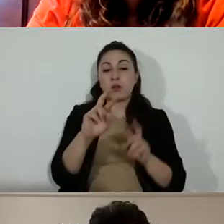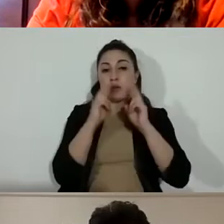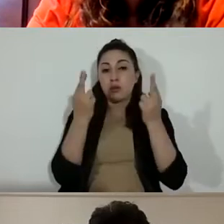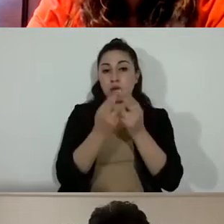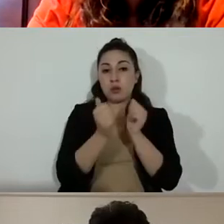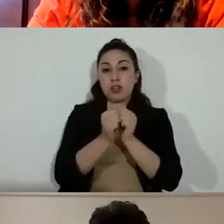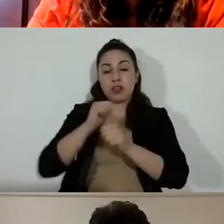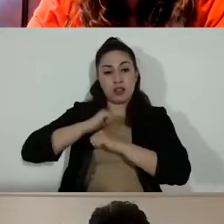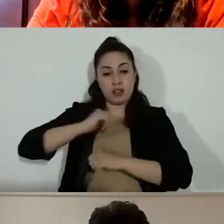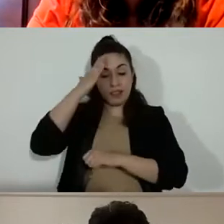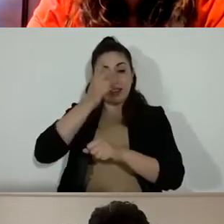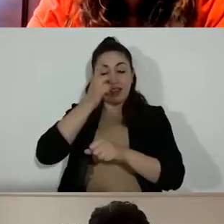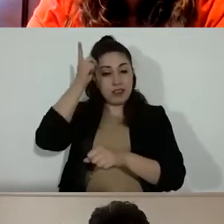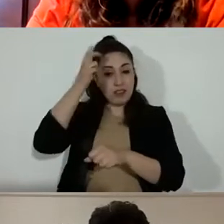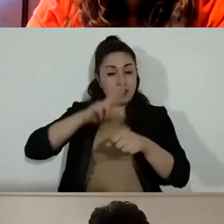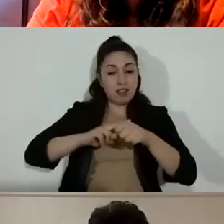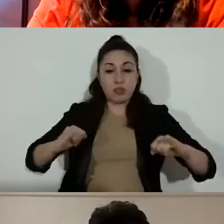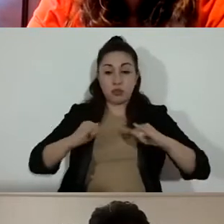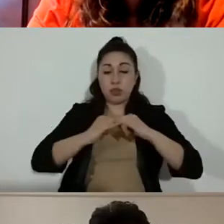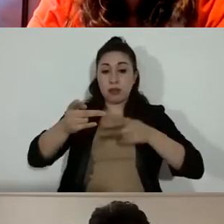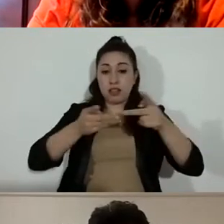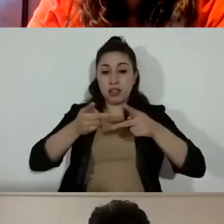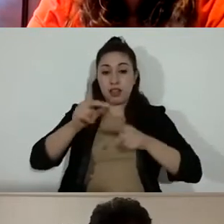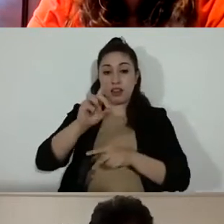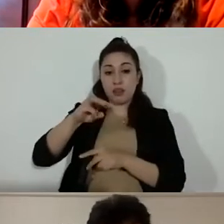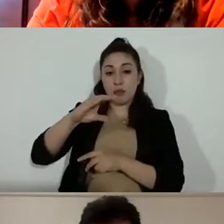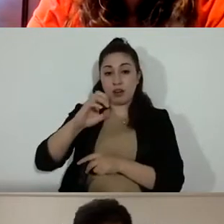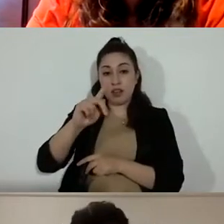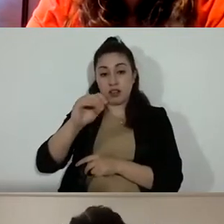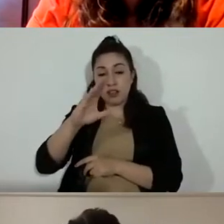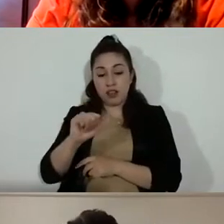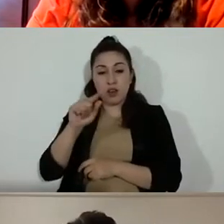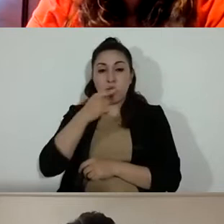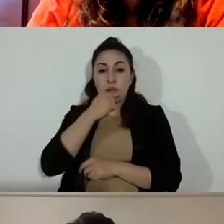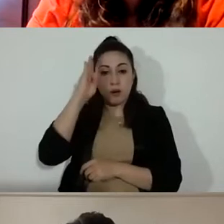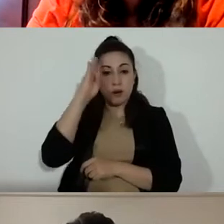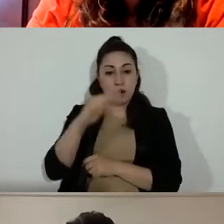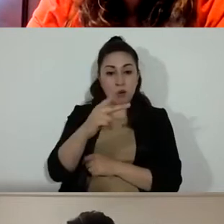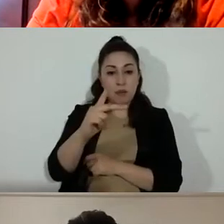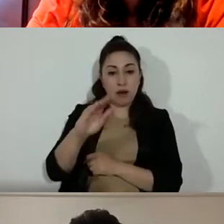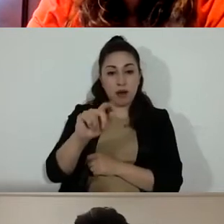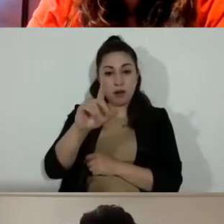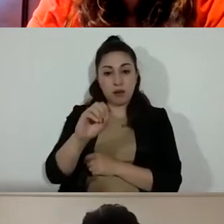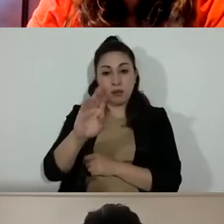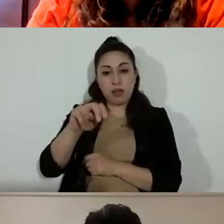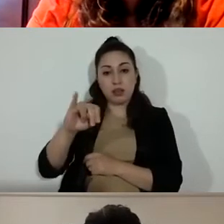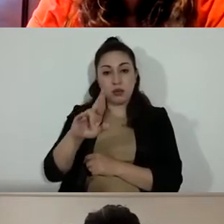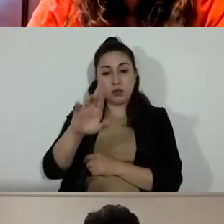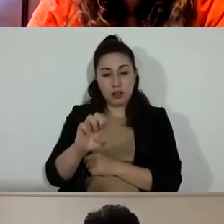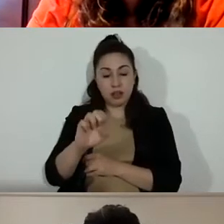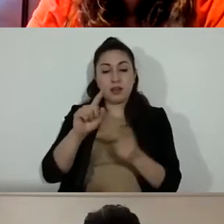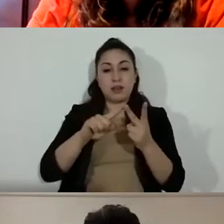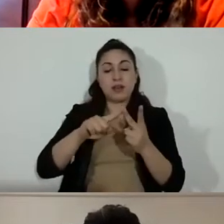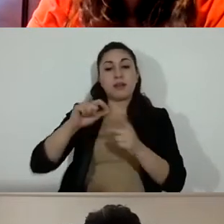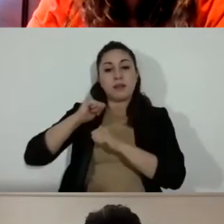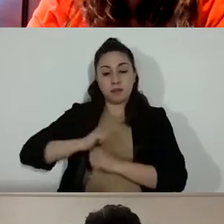director general del Instituto de Planeación Democrática y Prospectiva de la Ciudad de México, el maestro Pablo Tomás Benniure Bilbao, al comisionado